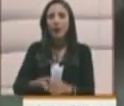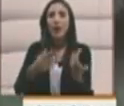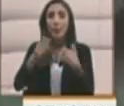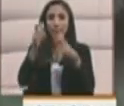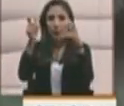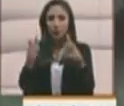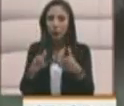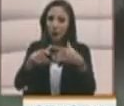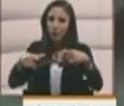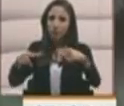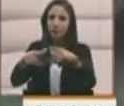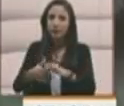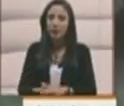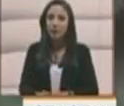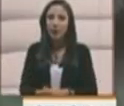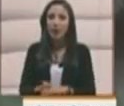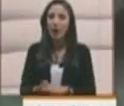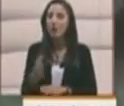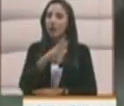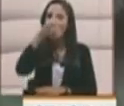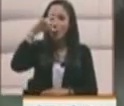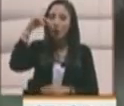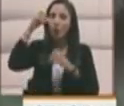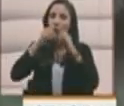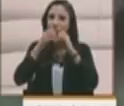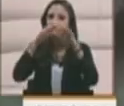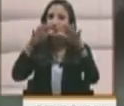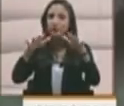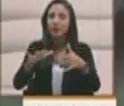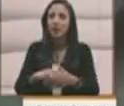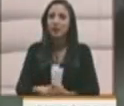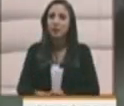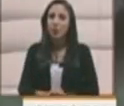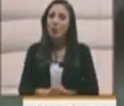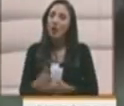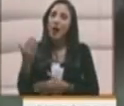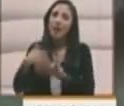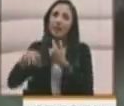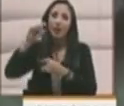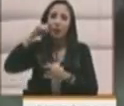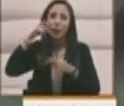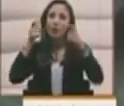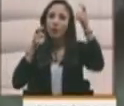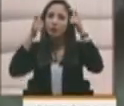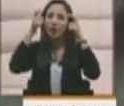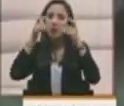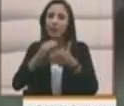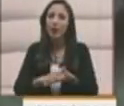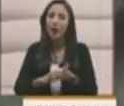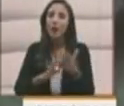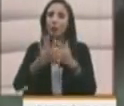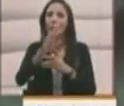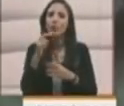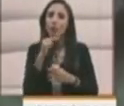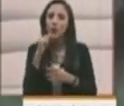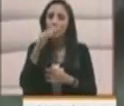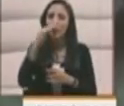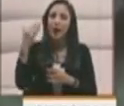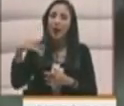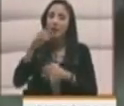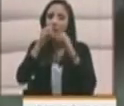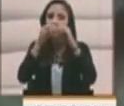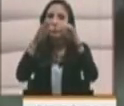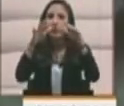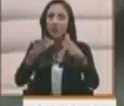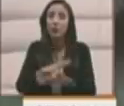Mi Dios del cielo, así como bendijo a aquel comandante en aquella heroica, la del 4 de octubre, una bendición de un